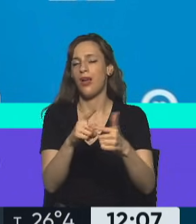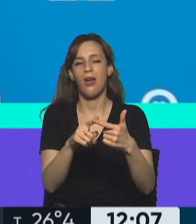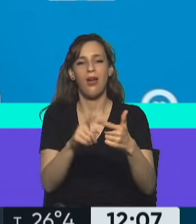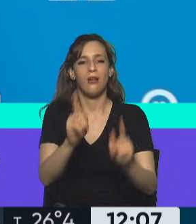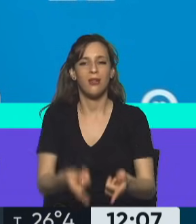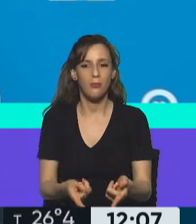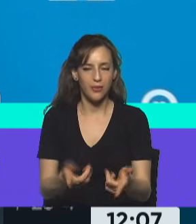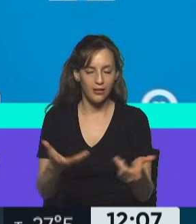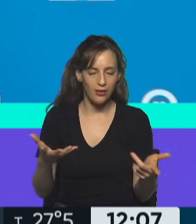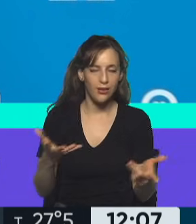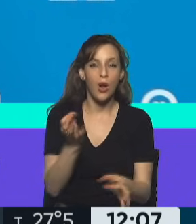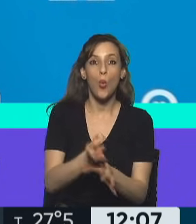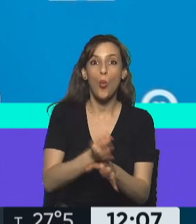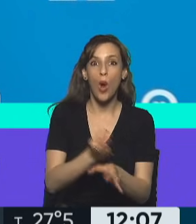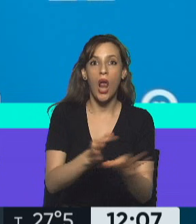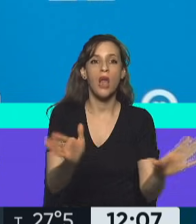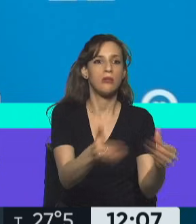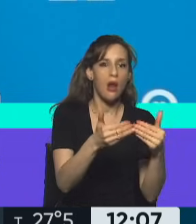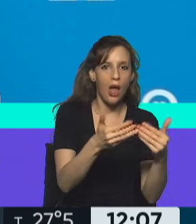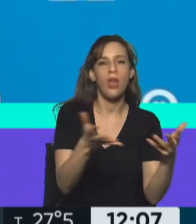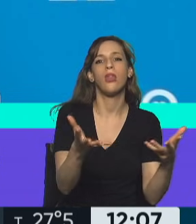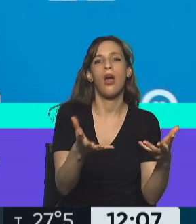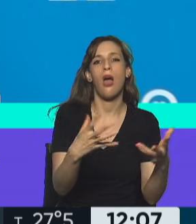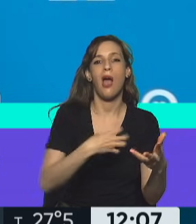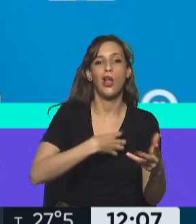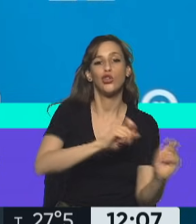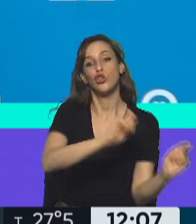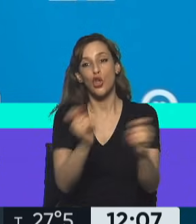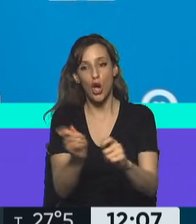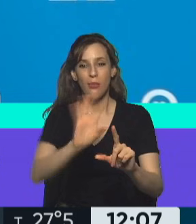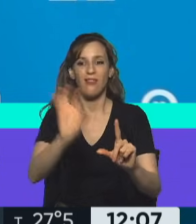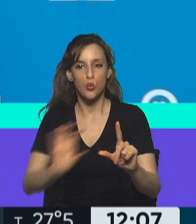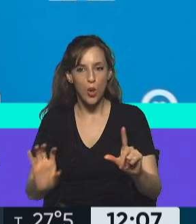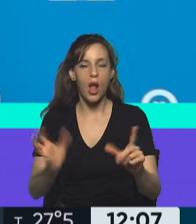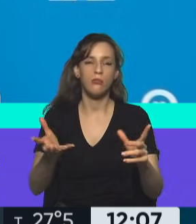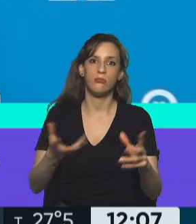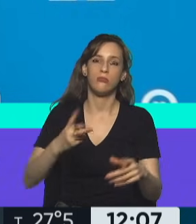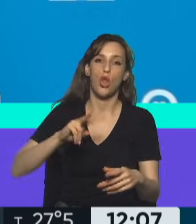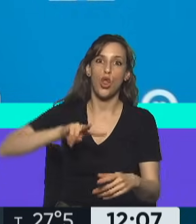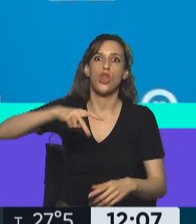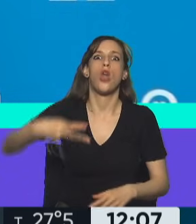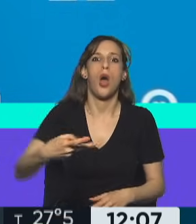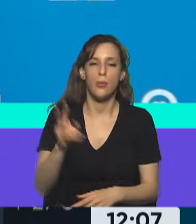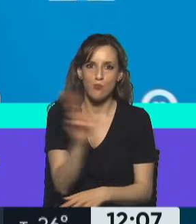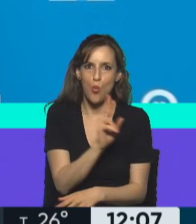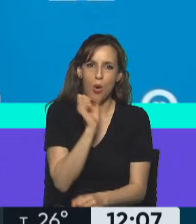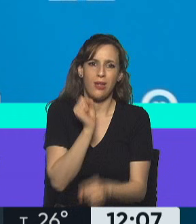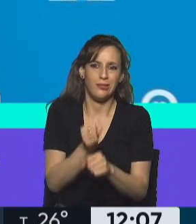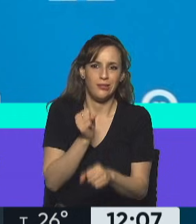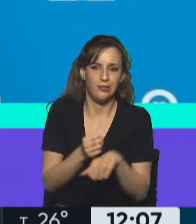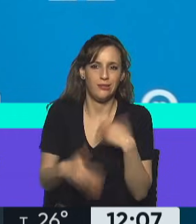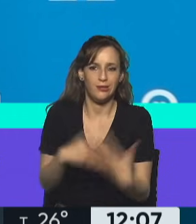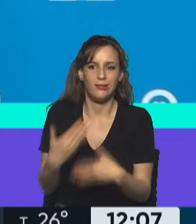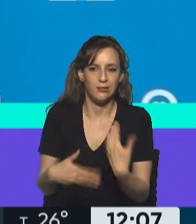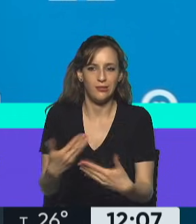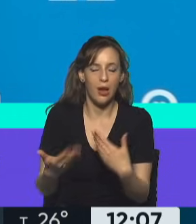falta de presencialidad en las escuelas y el cuidado de los niños, que son las quienes llevan adelante los trabajos informales y que por lo tanto en muchos casos son